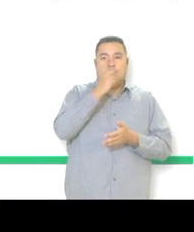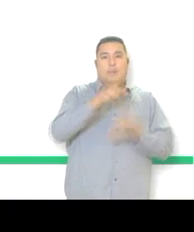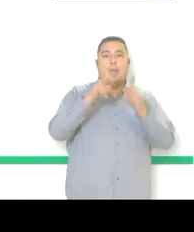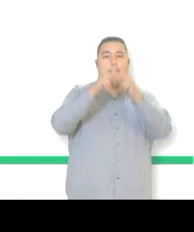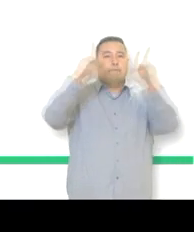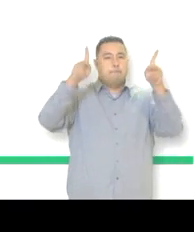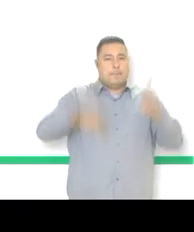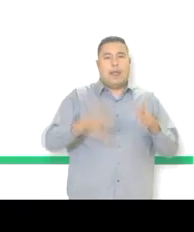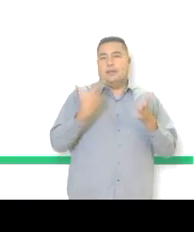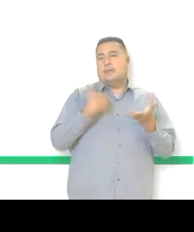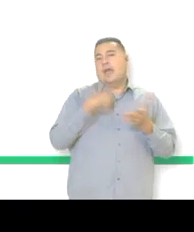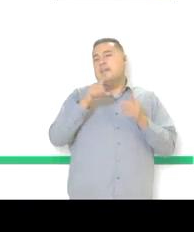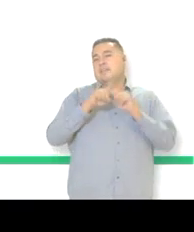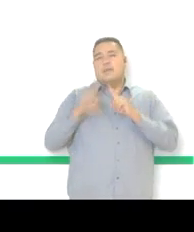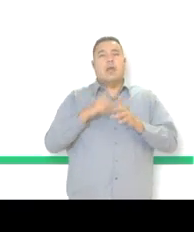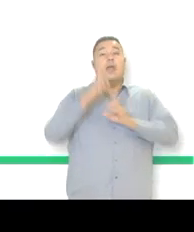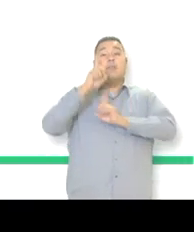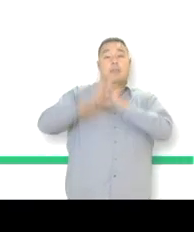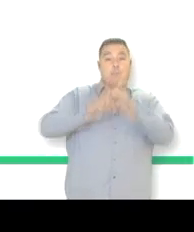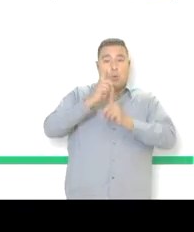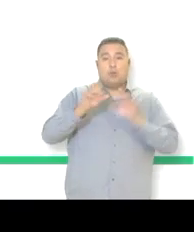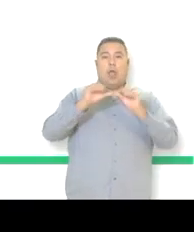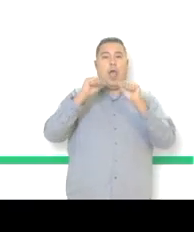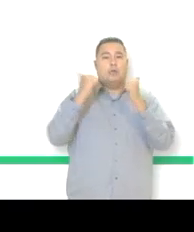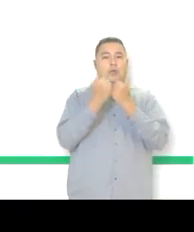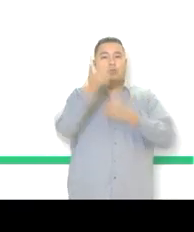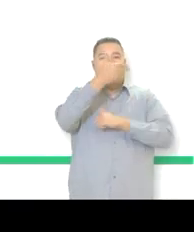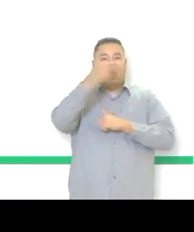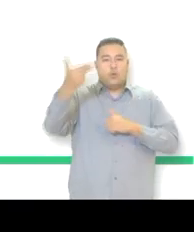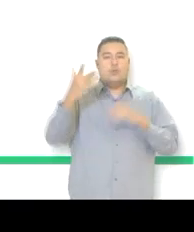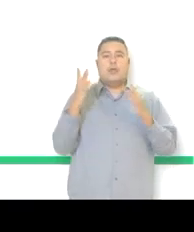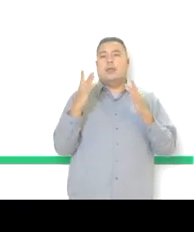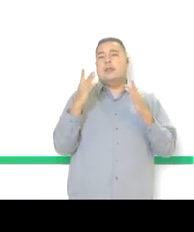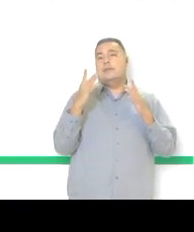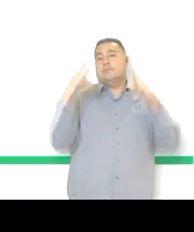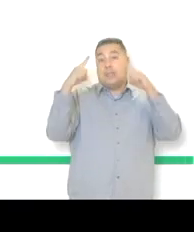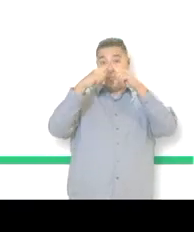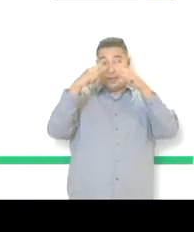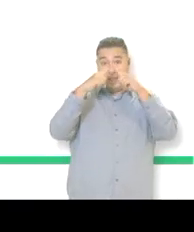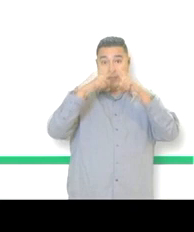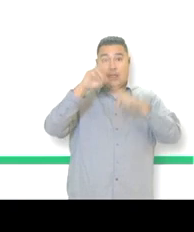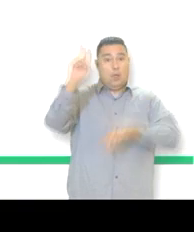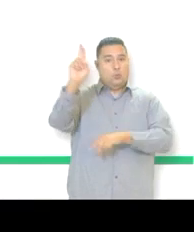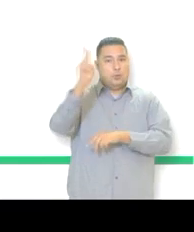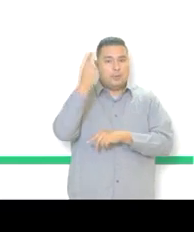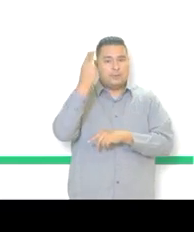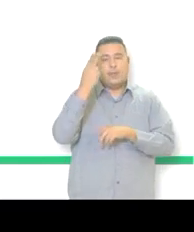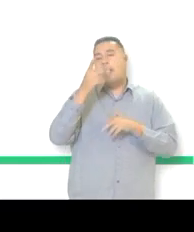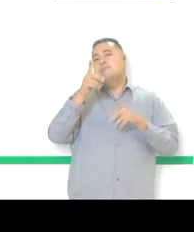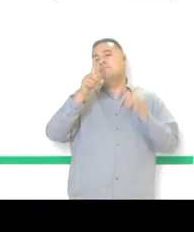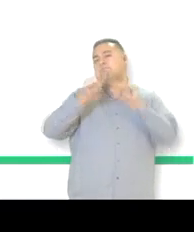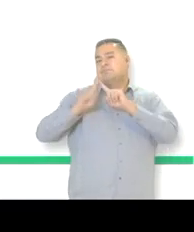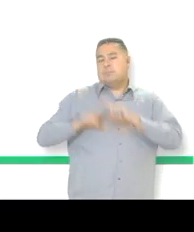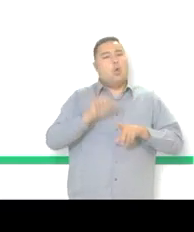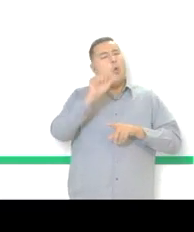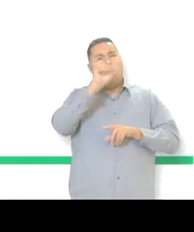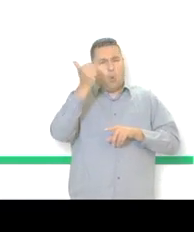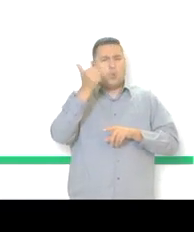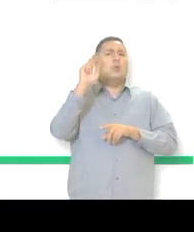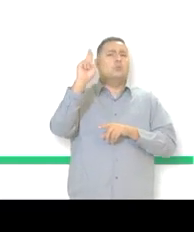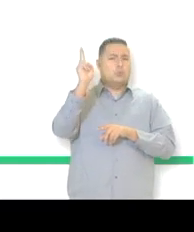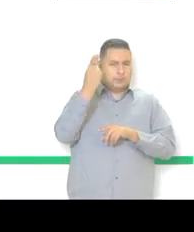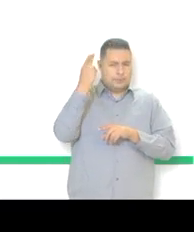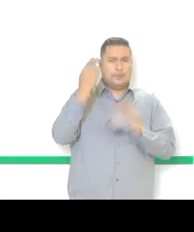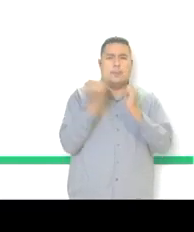plazas comerciales, clubes deportivos, asociación de hoteles, iglesias, la propia universidad y algunas otras universidades